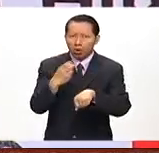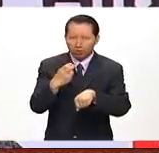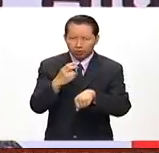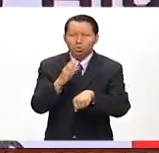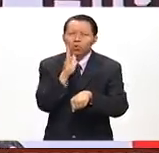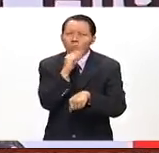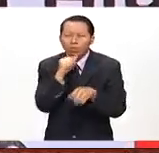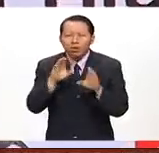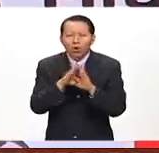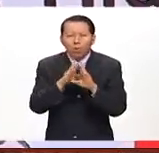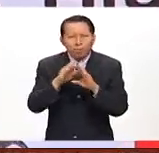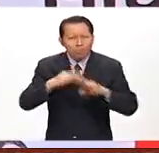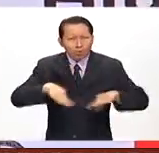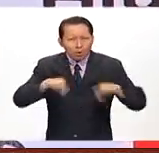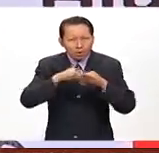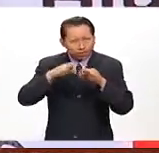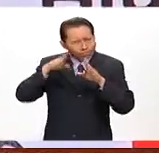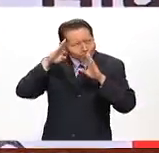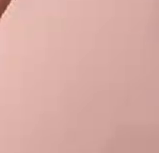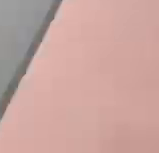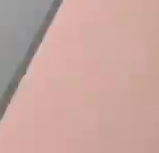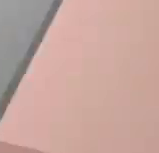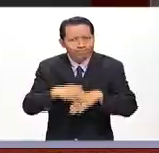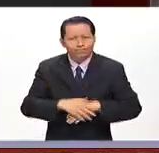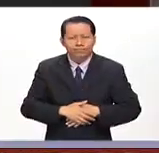perder de vista esta perspectiva.